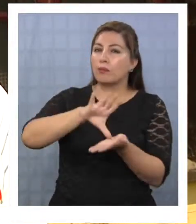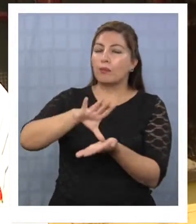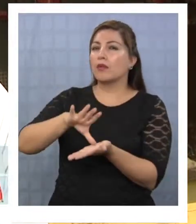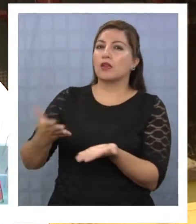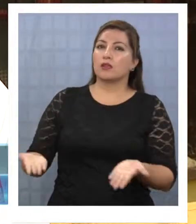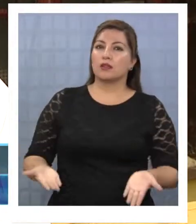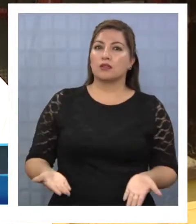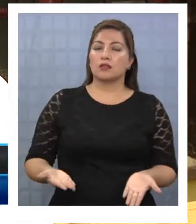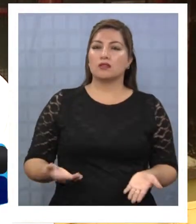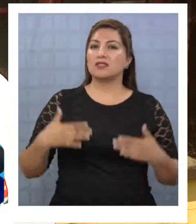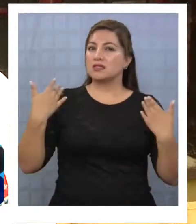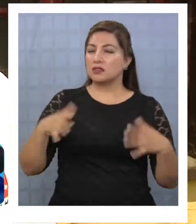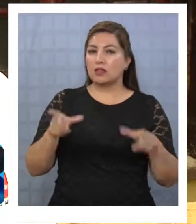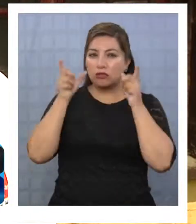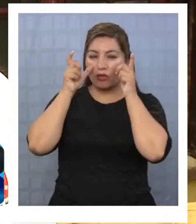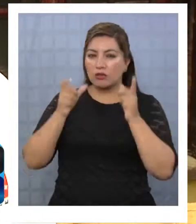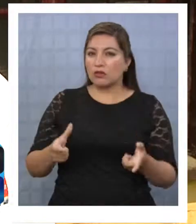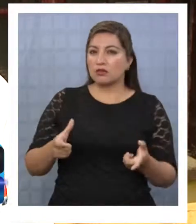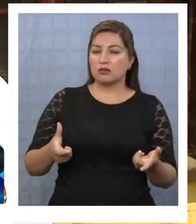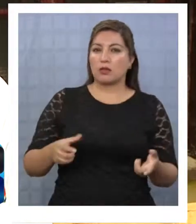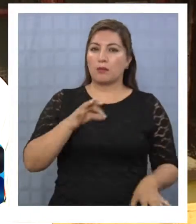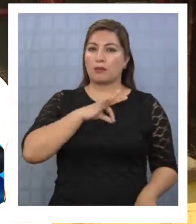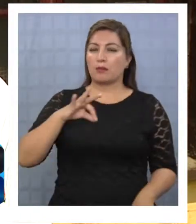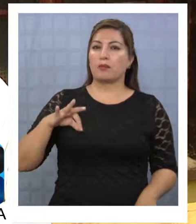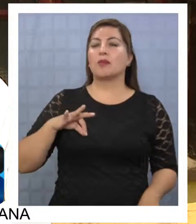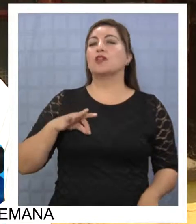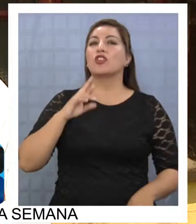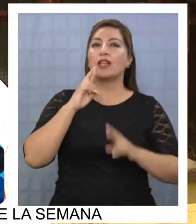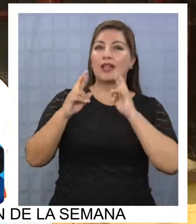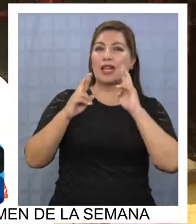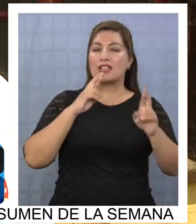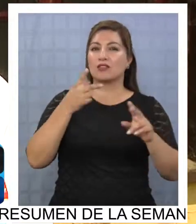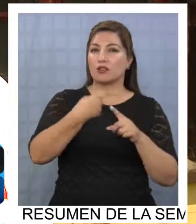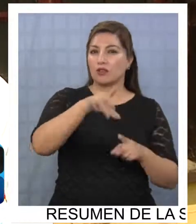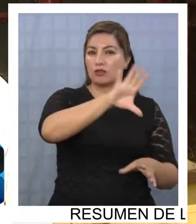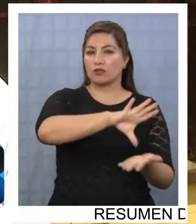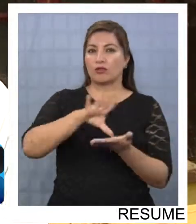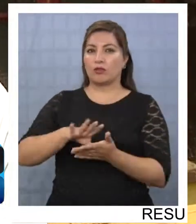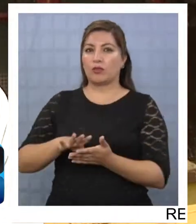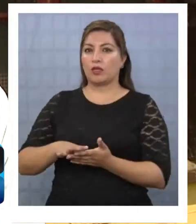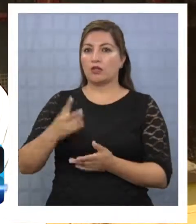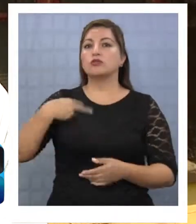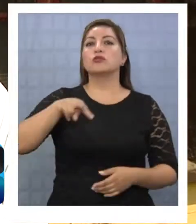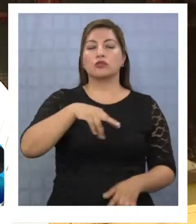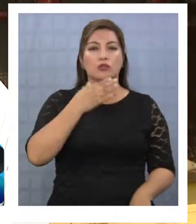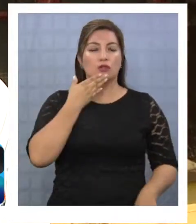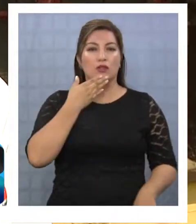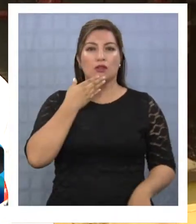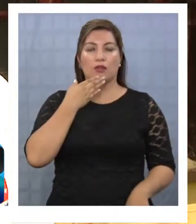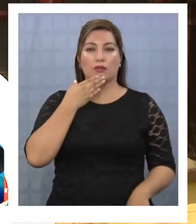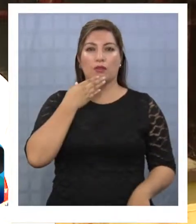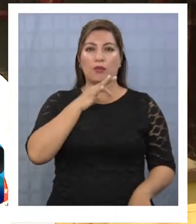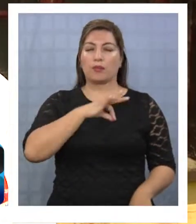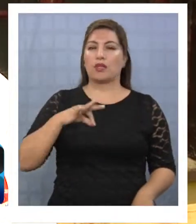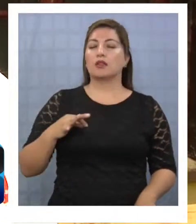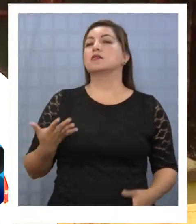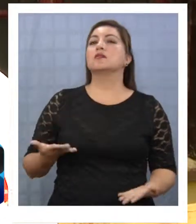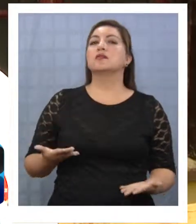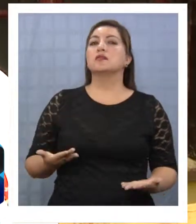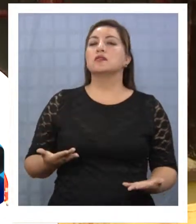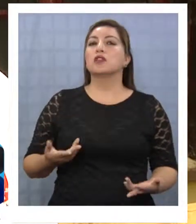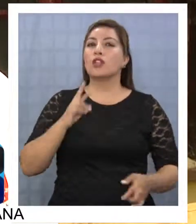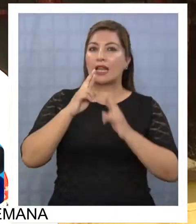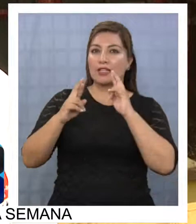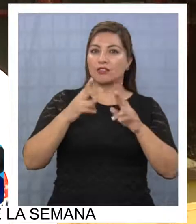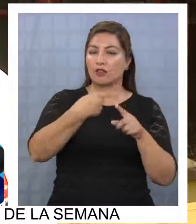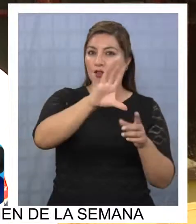regularización con el Ministerio de Relaciones Exteriores, que también se hace una regularización a través del Ministerio de Relaciones Exteriores,